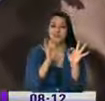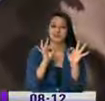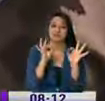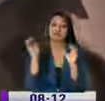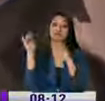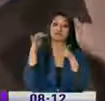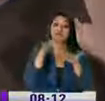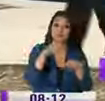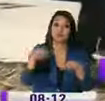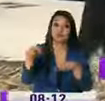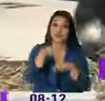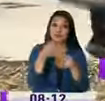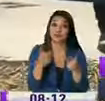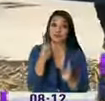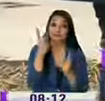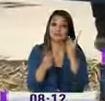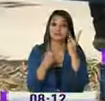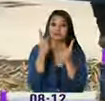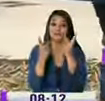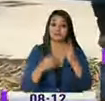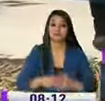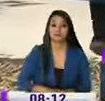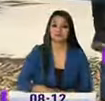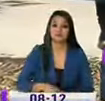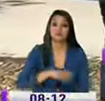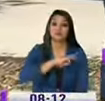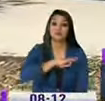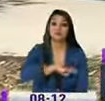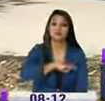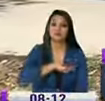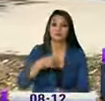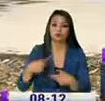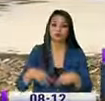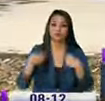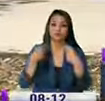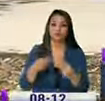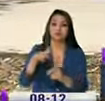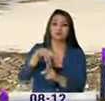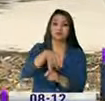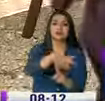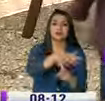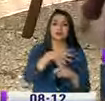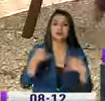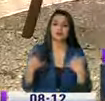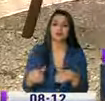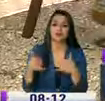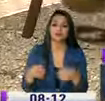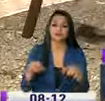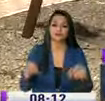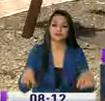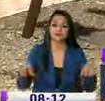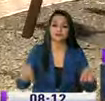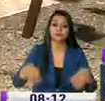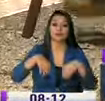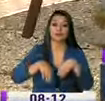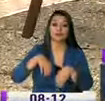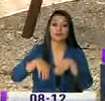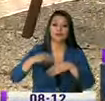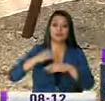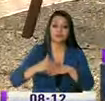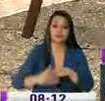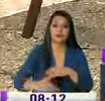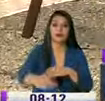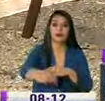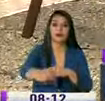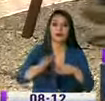turística realmente. El municipio de Quito dotó a la parroquia de un parque con juegos infantiles, adoquinado y